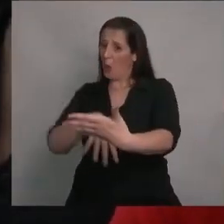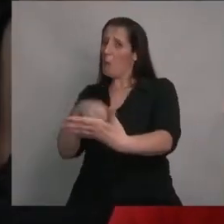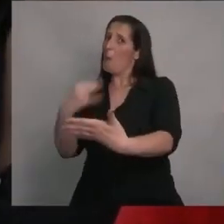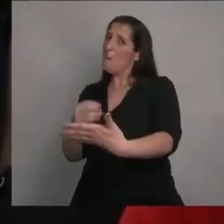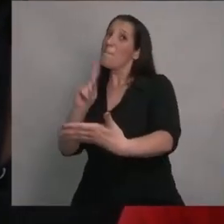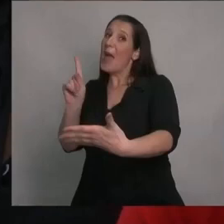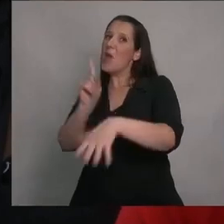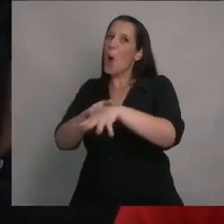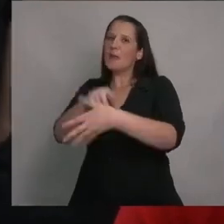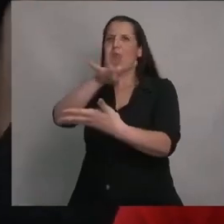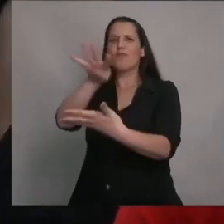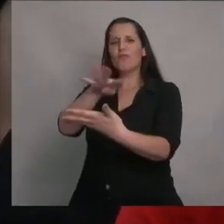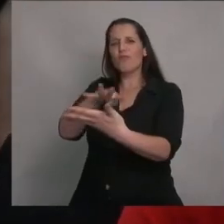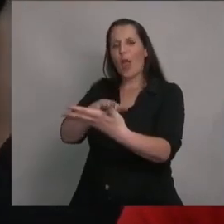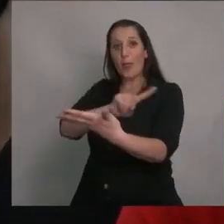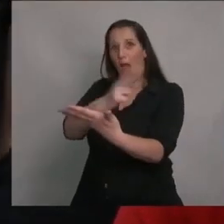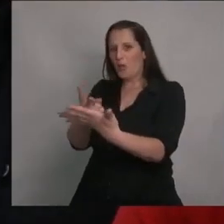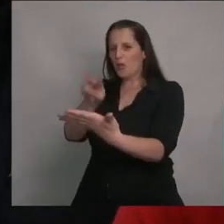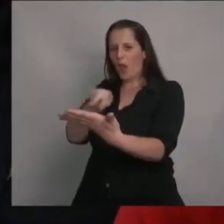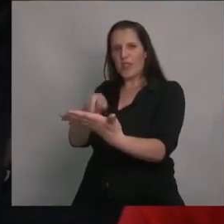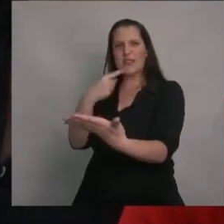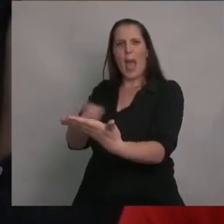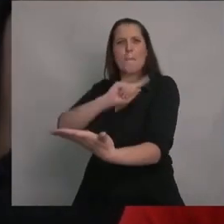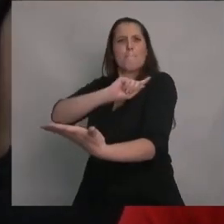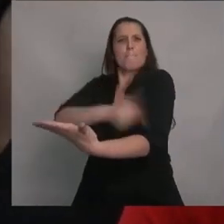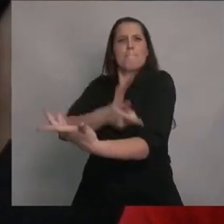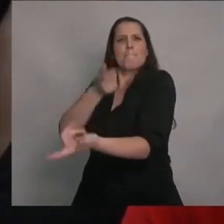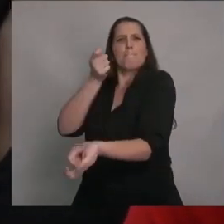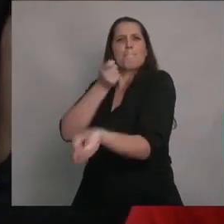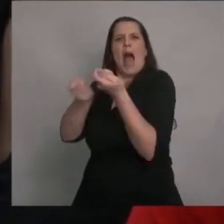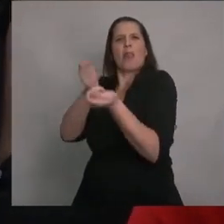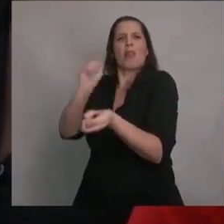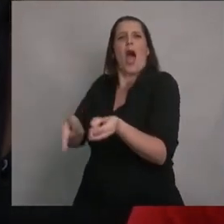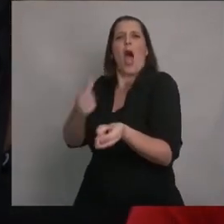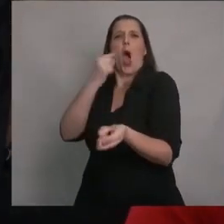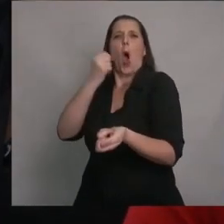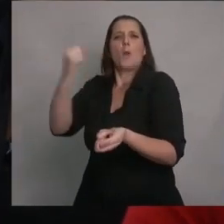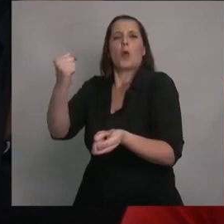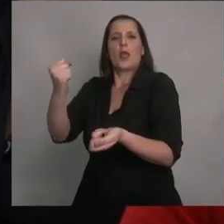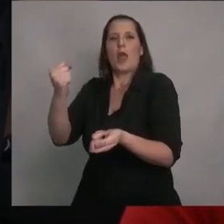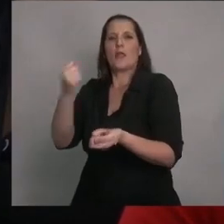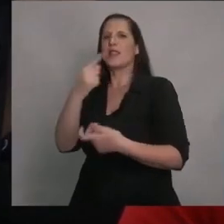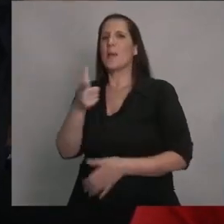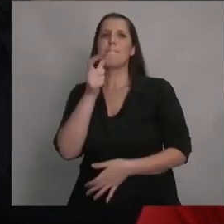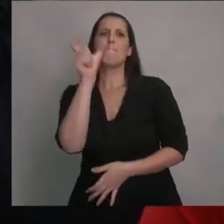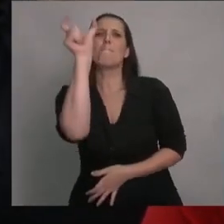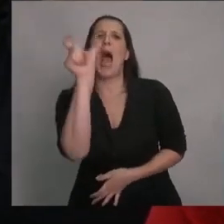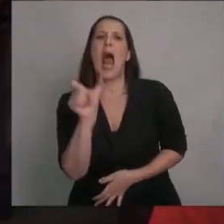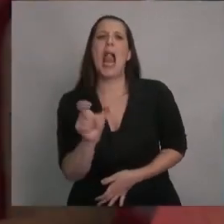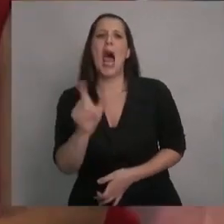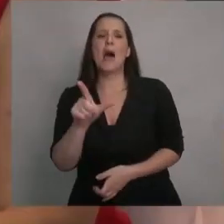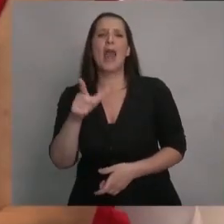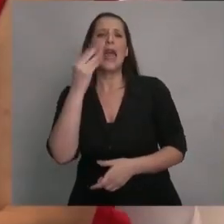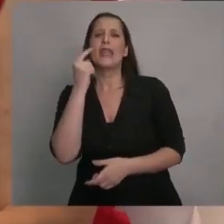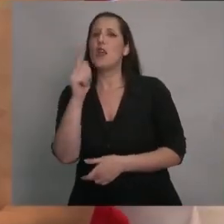bastante, que es el mandato de masculinidad, McGlazer me dijo: no existe en inglés. Esa